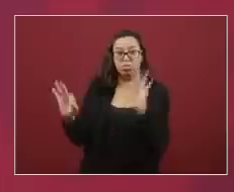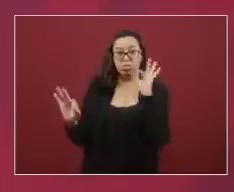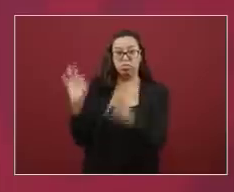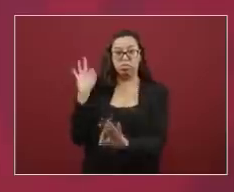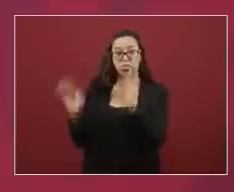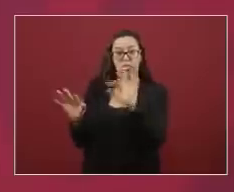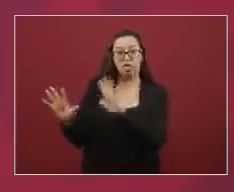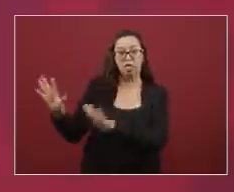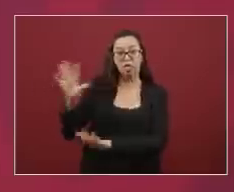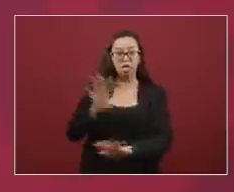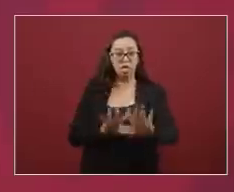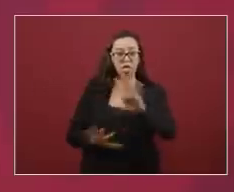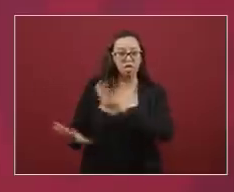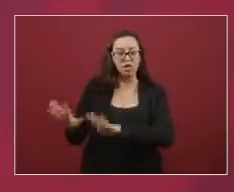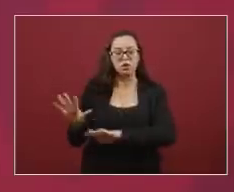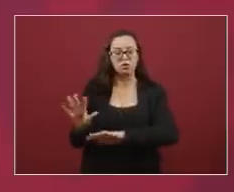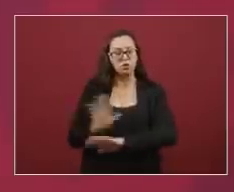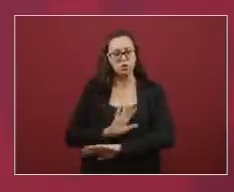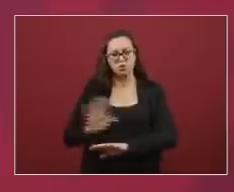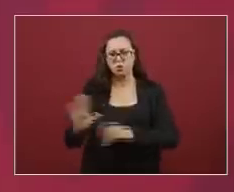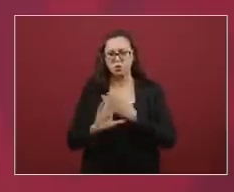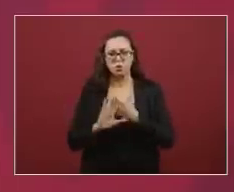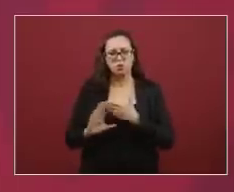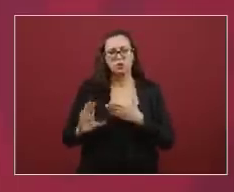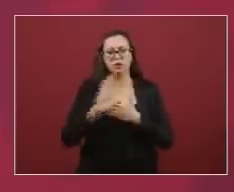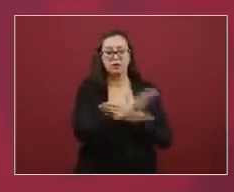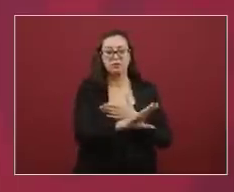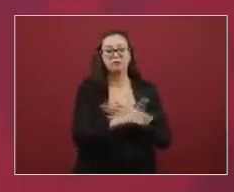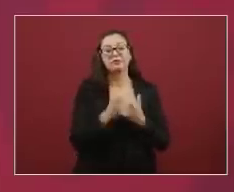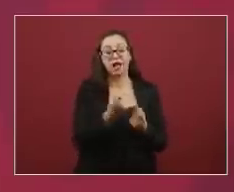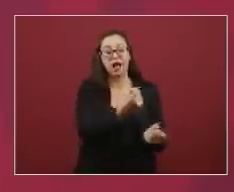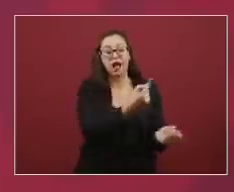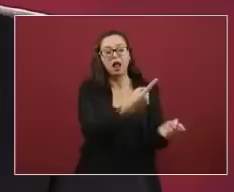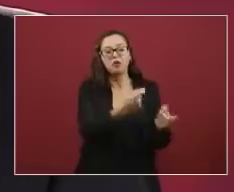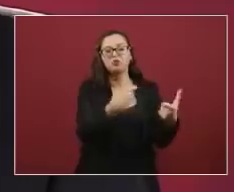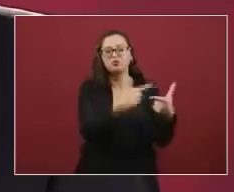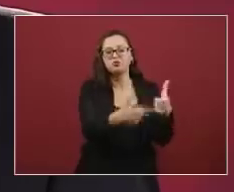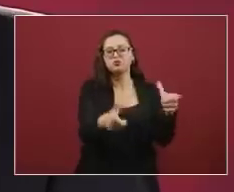porque hay grupos de intereses creados.